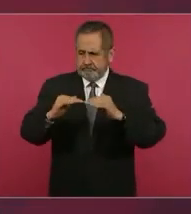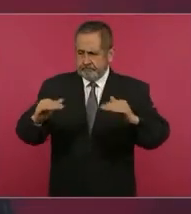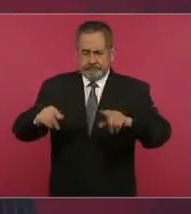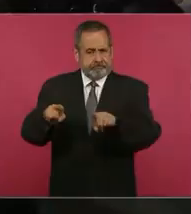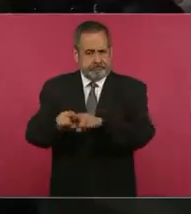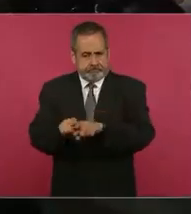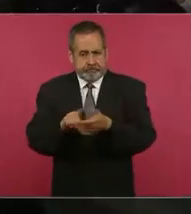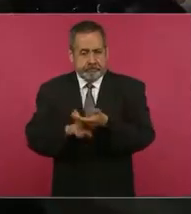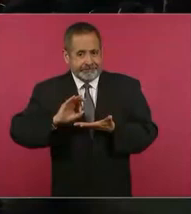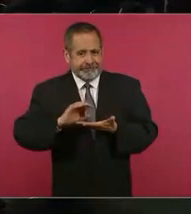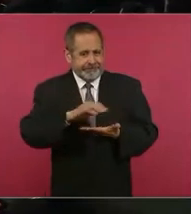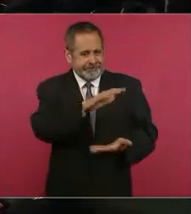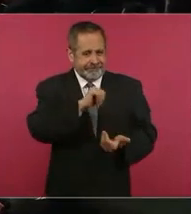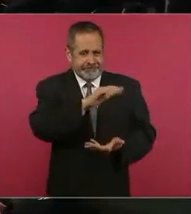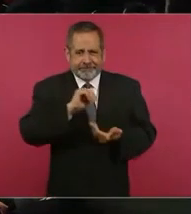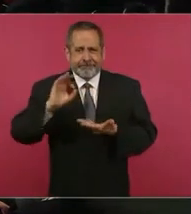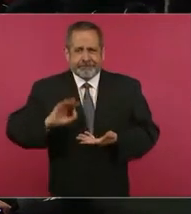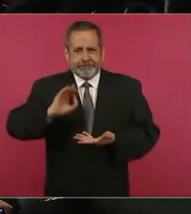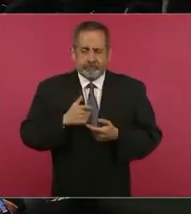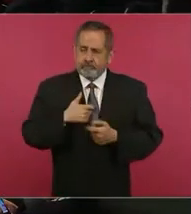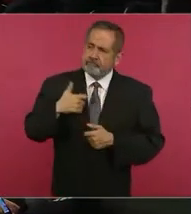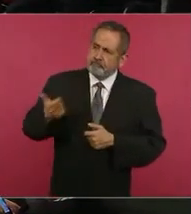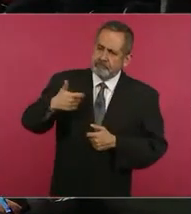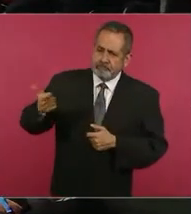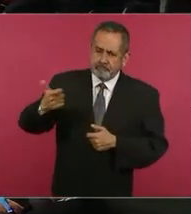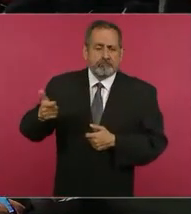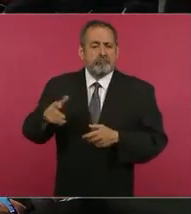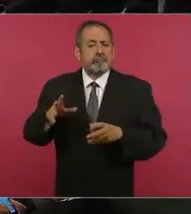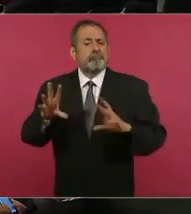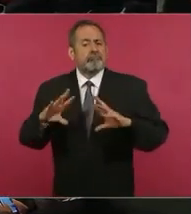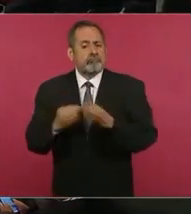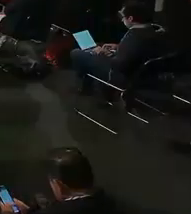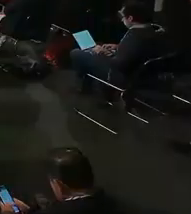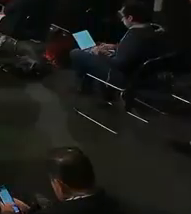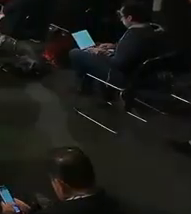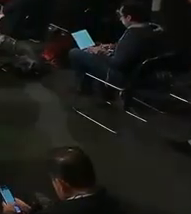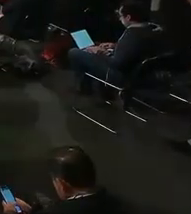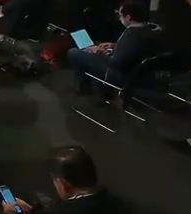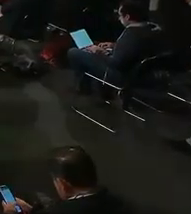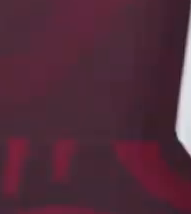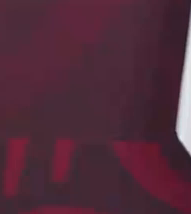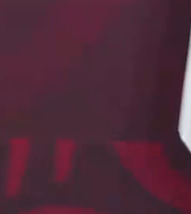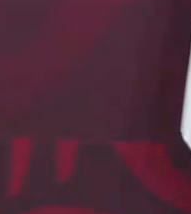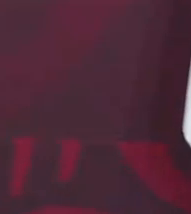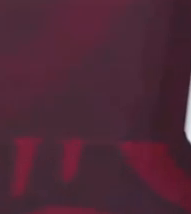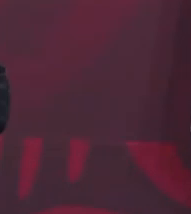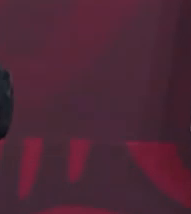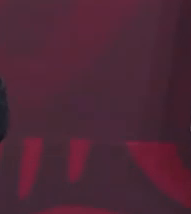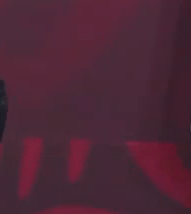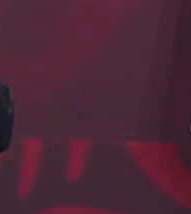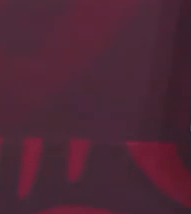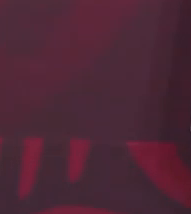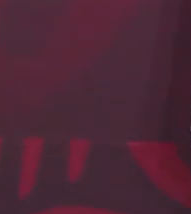de esos intereses este tengan que pagar quienes reciban estos créditos de la banca comercial la mitad